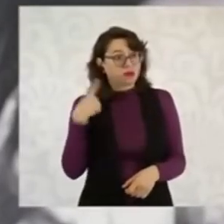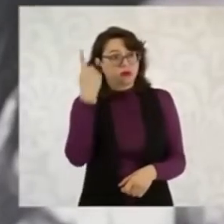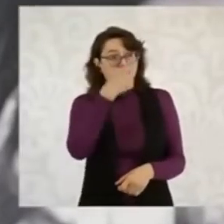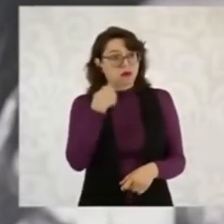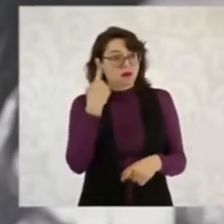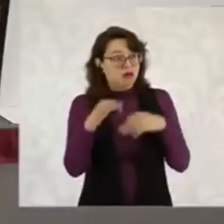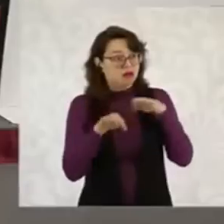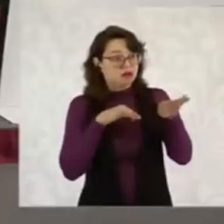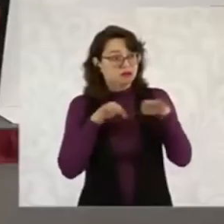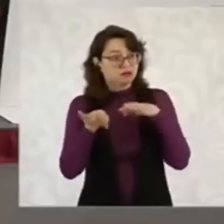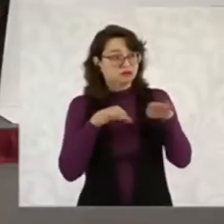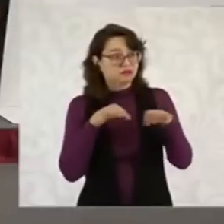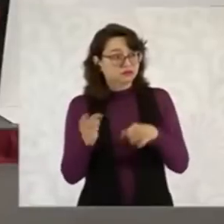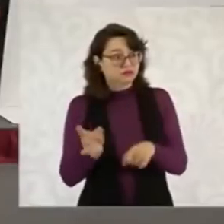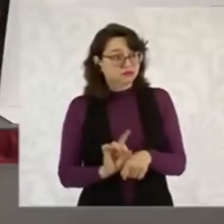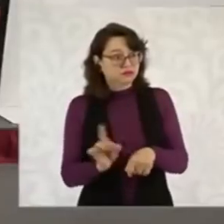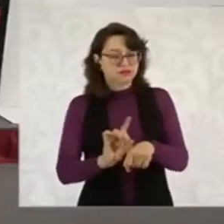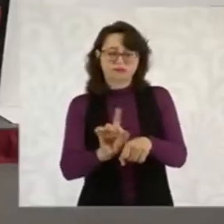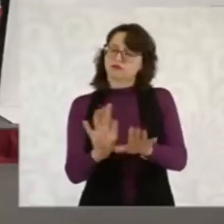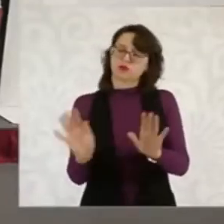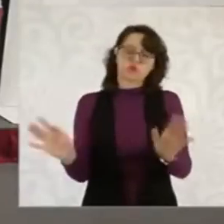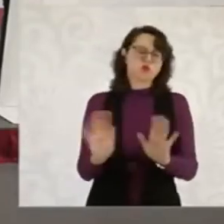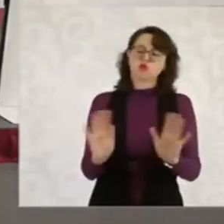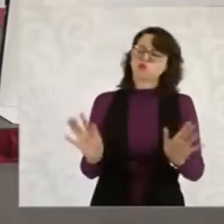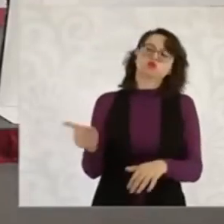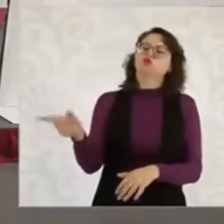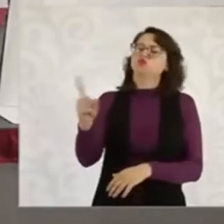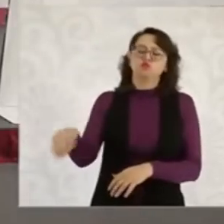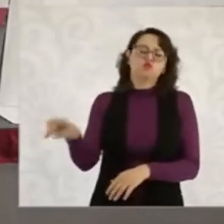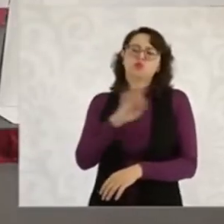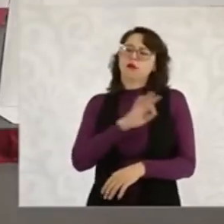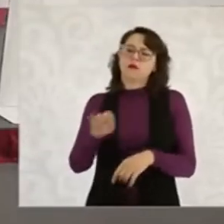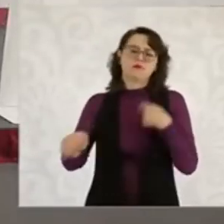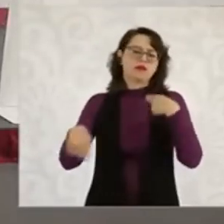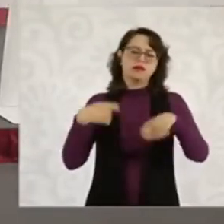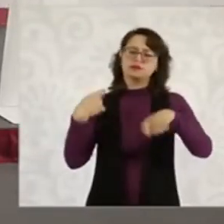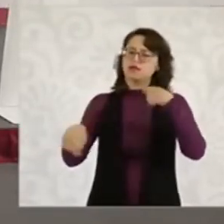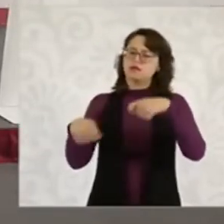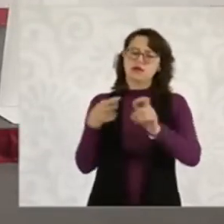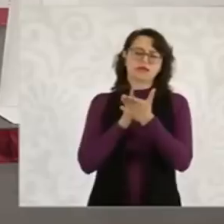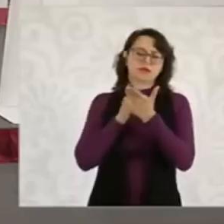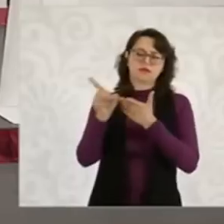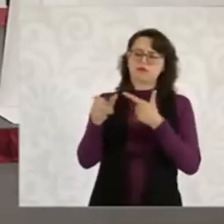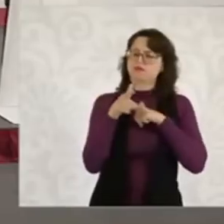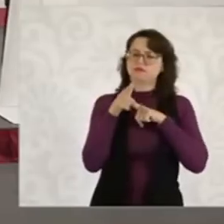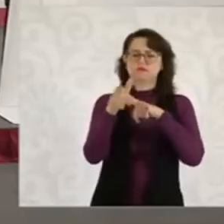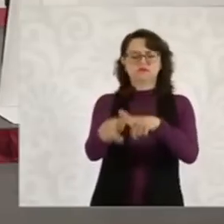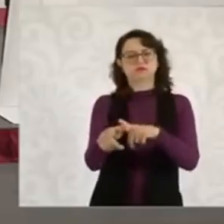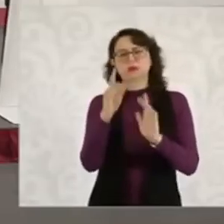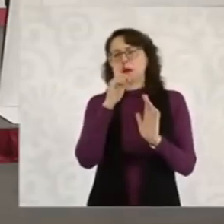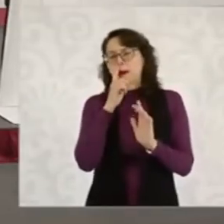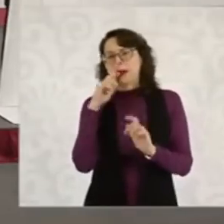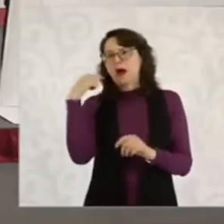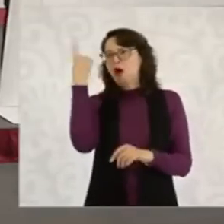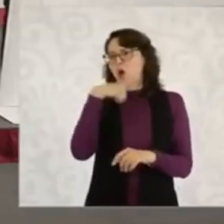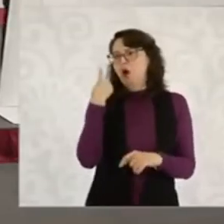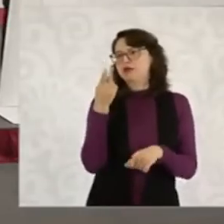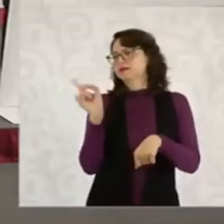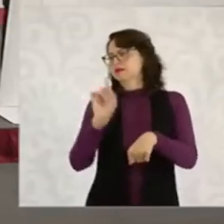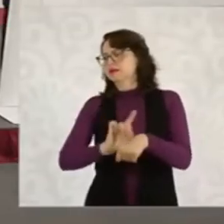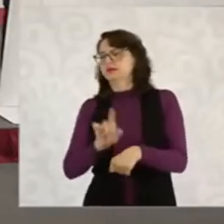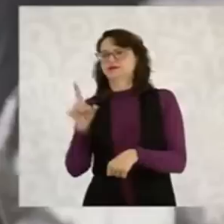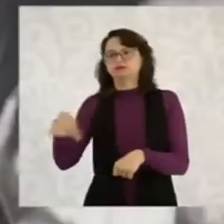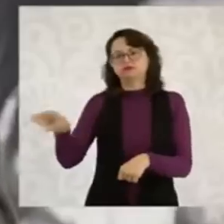elegir cómo, cuándo y cuánto tiempo trabajar, que este es uno de los elementos más importantes que además solicitaban